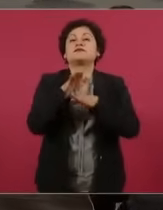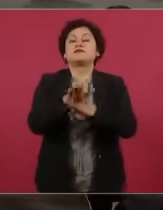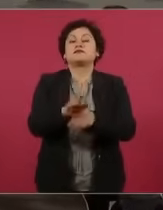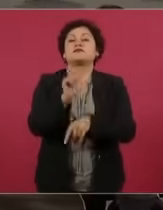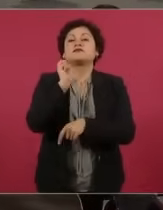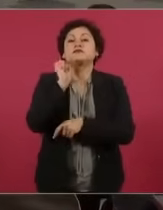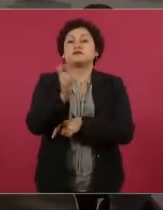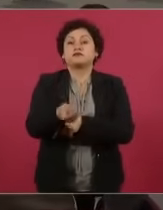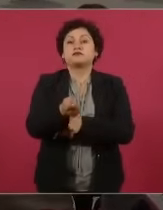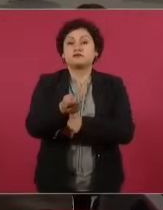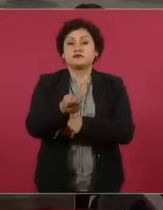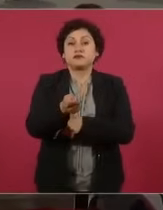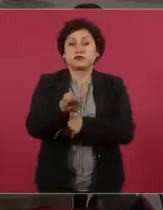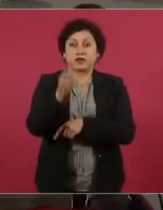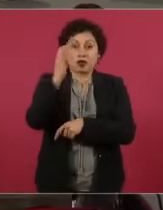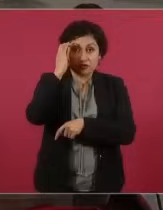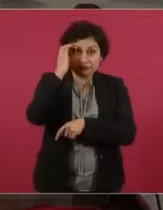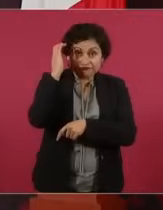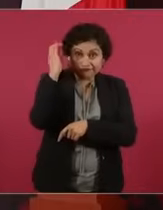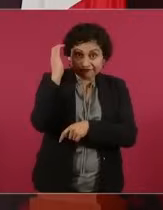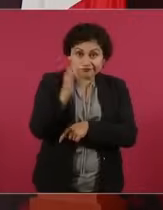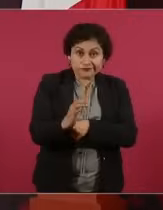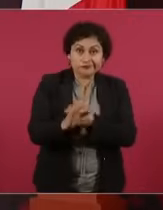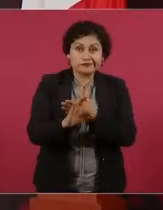la delincuencia